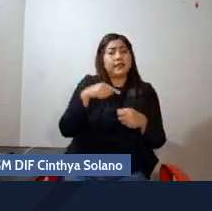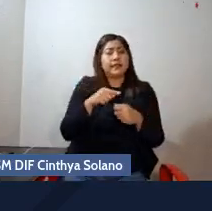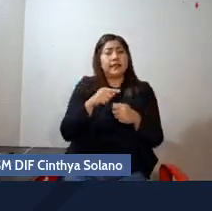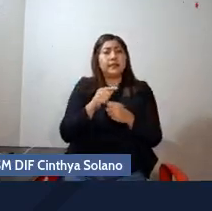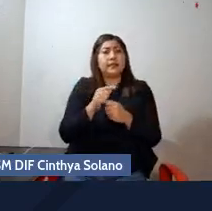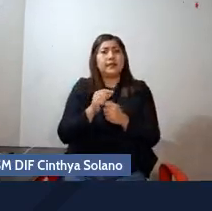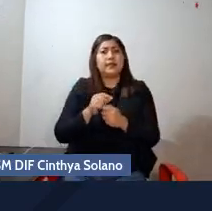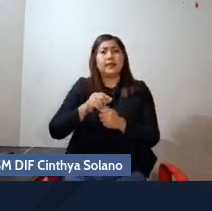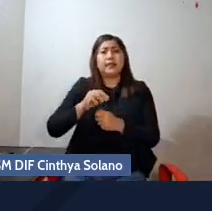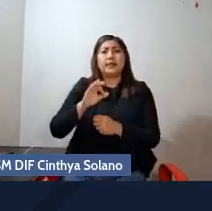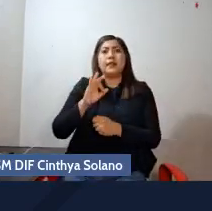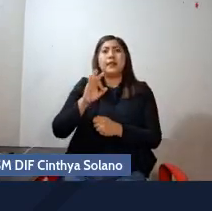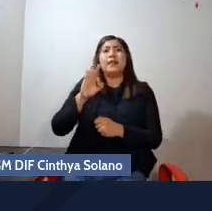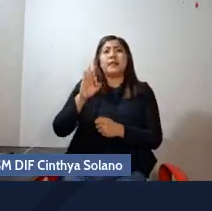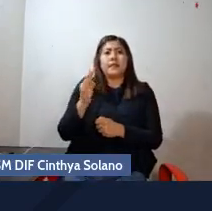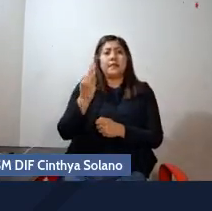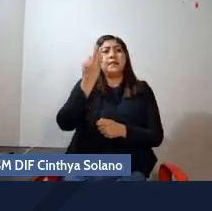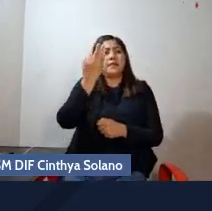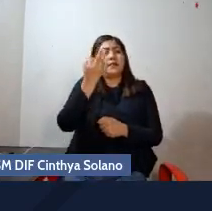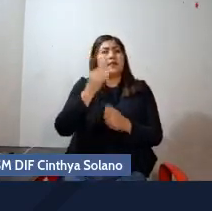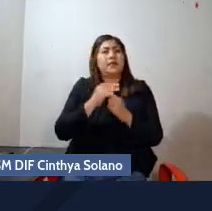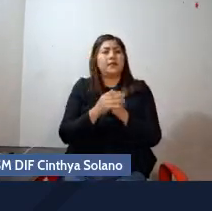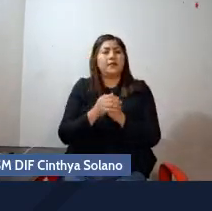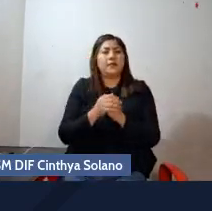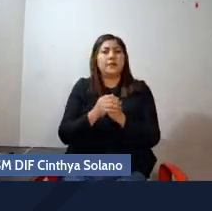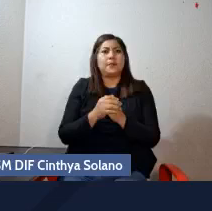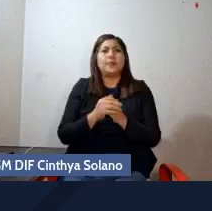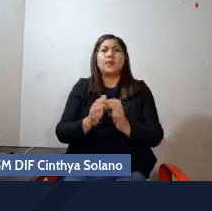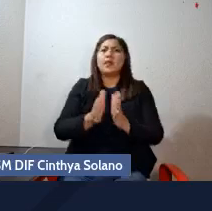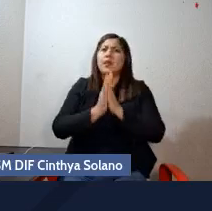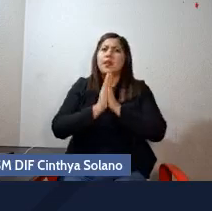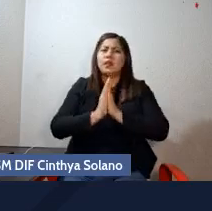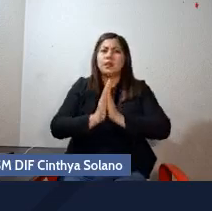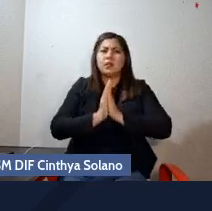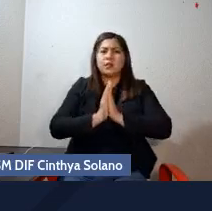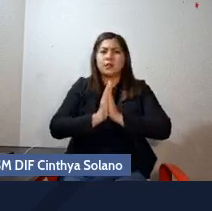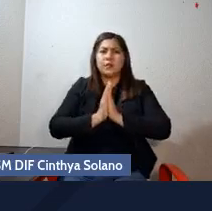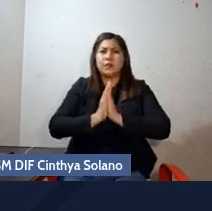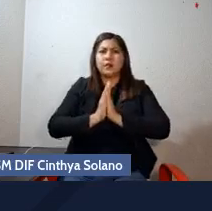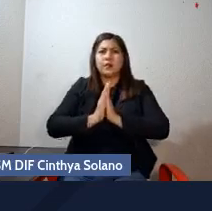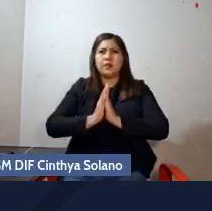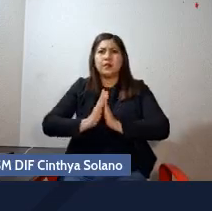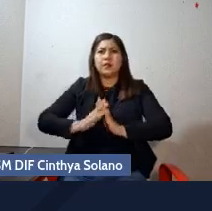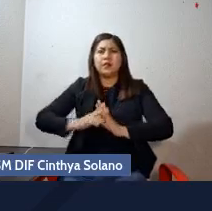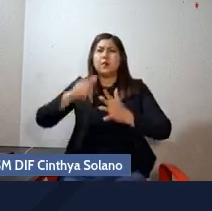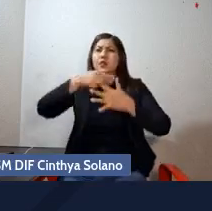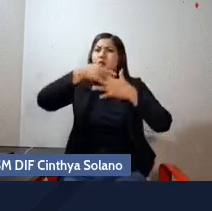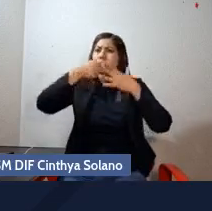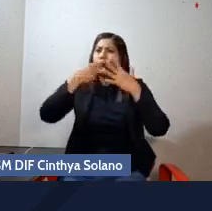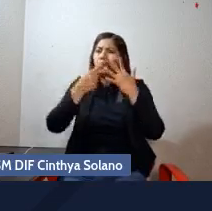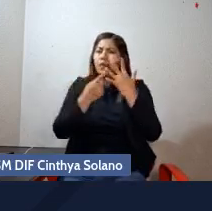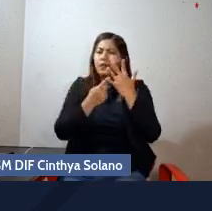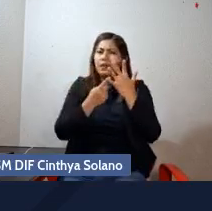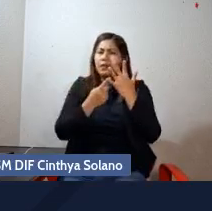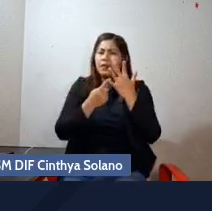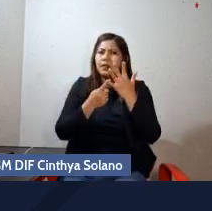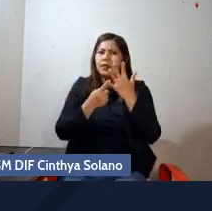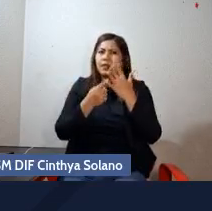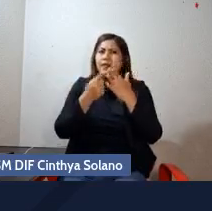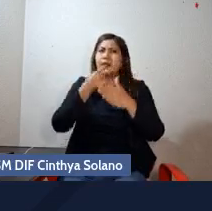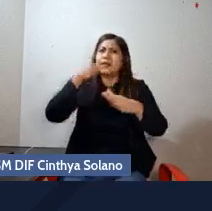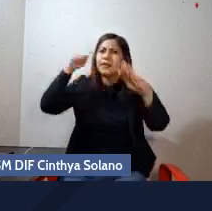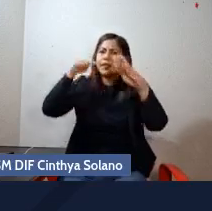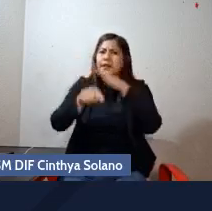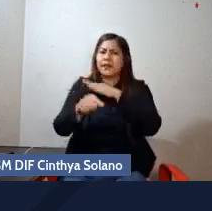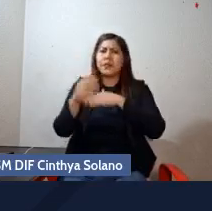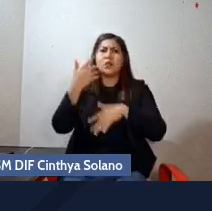Les suplicamos que en cualquiera de las modalidades a través de la cual quieran presentar una denuncia,